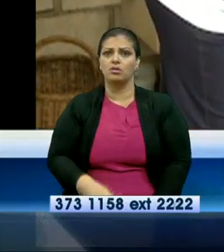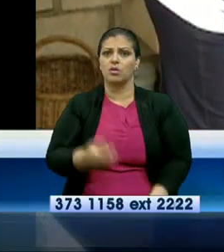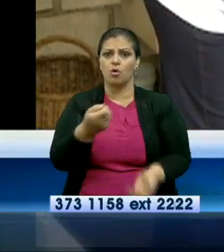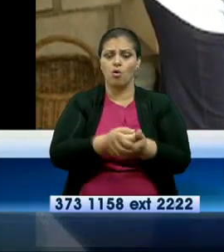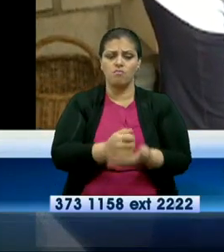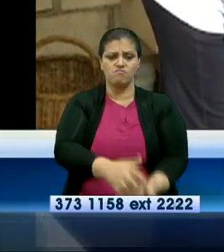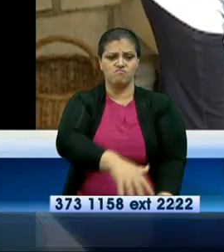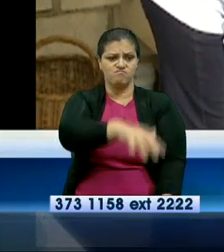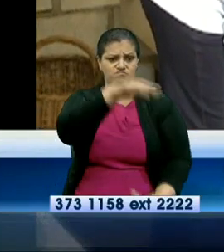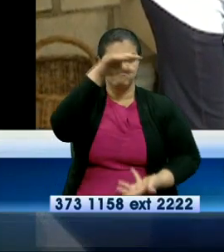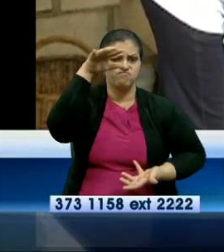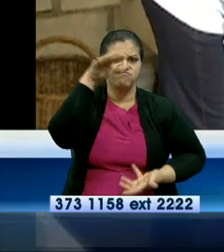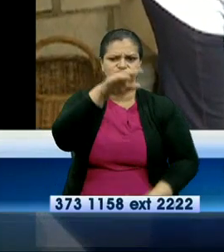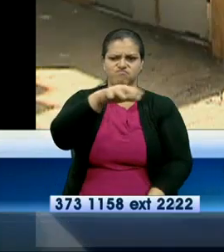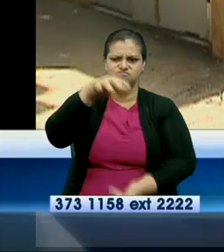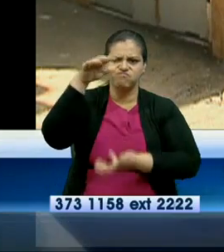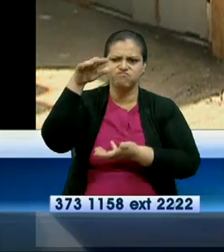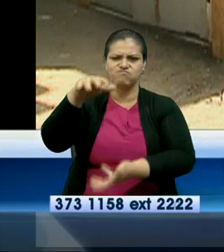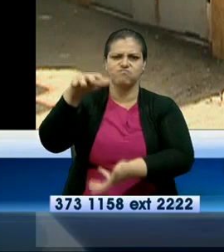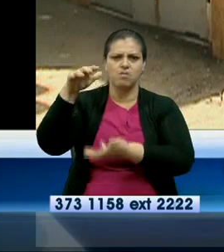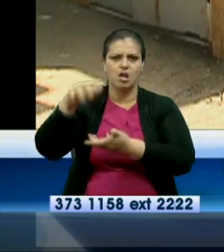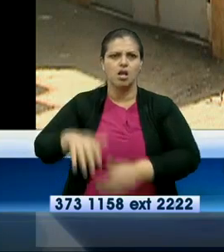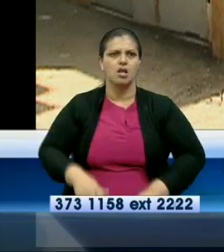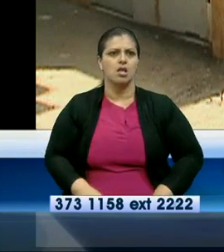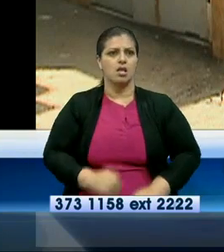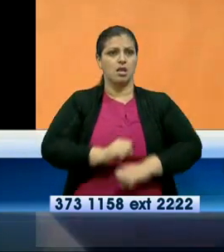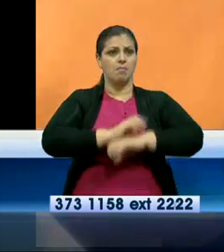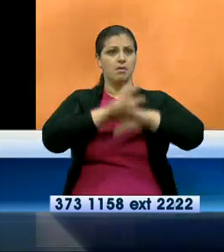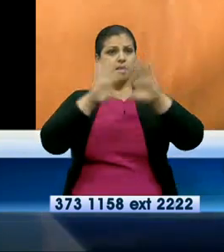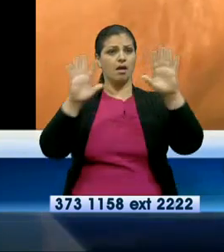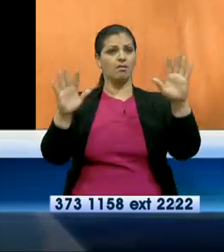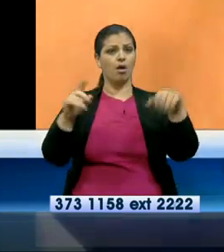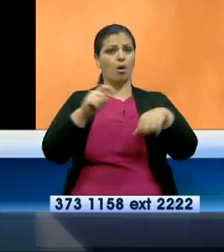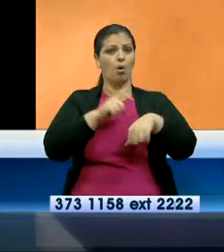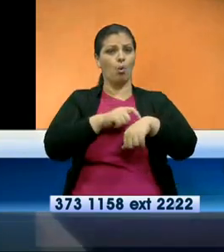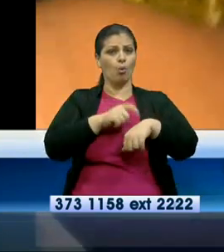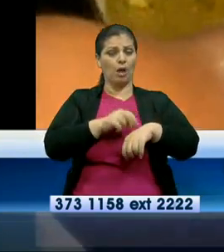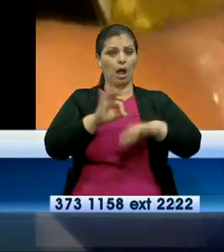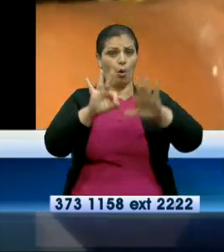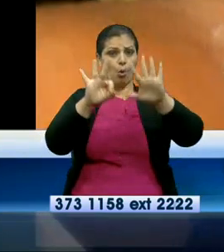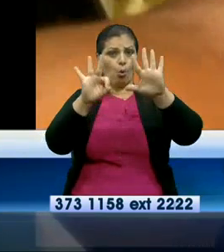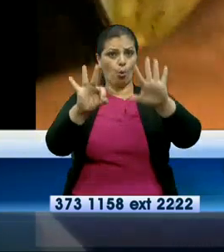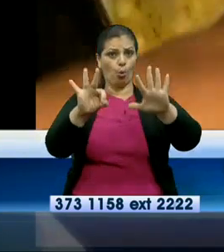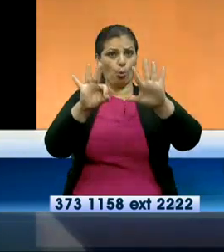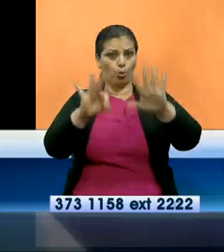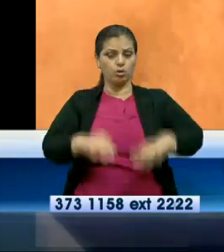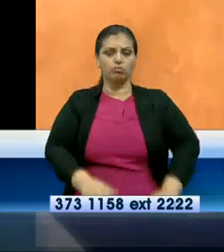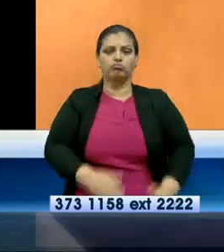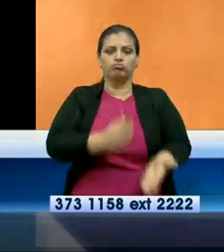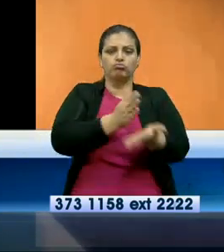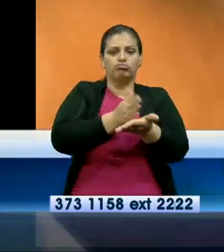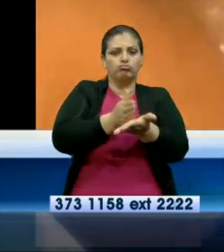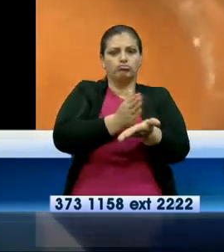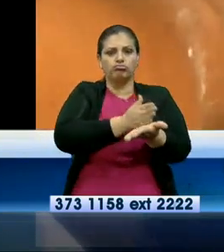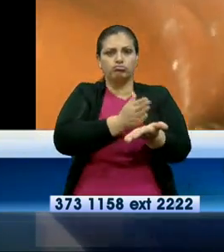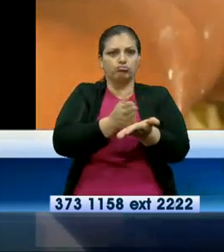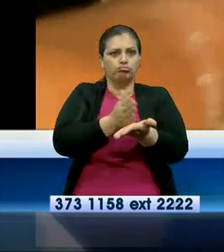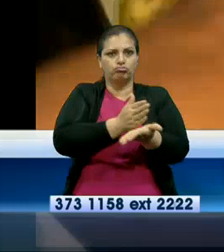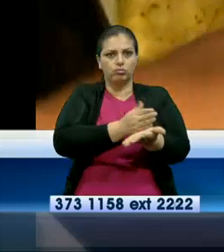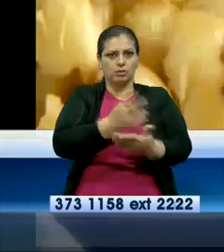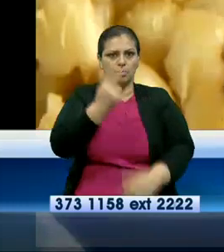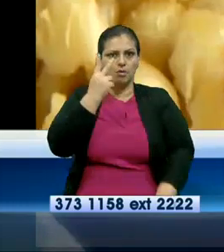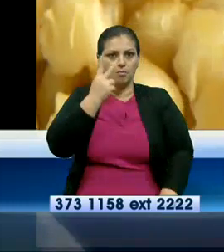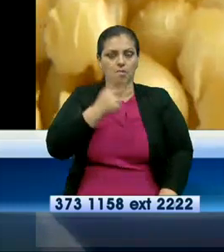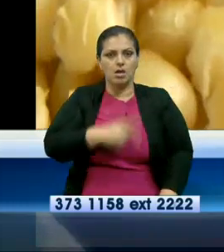desde mañana. Comienza en la mañana, tipo 8 de la mañana. ¿Sí? Con la primera se cocina el